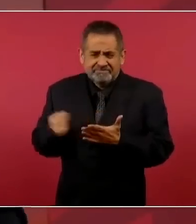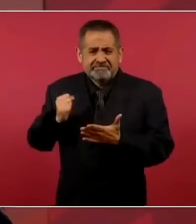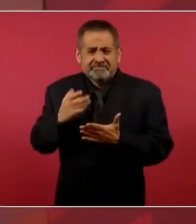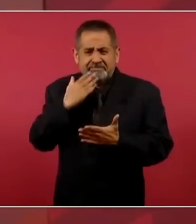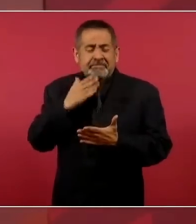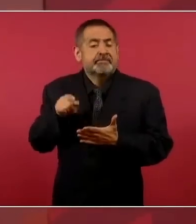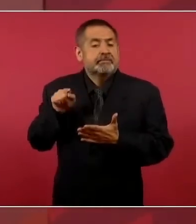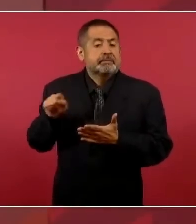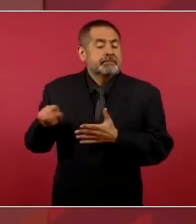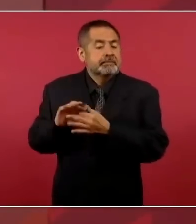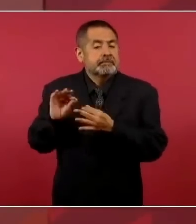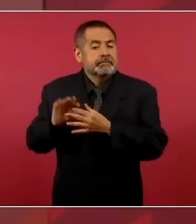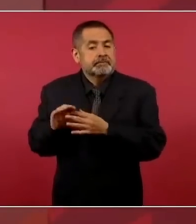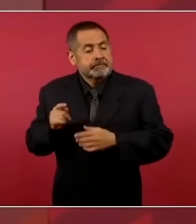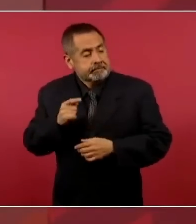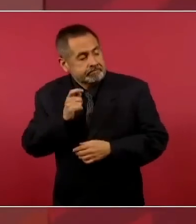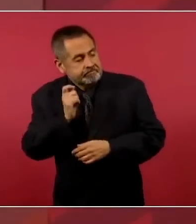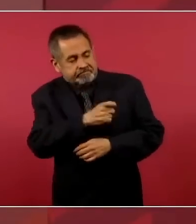que